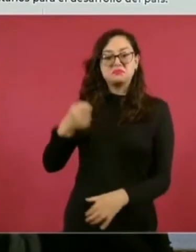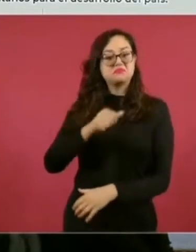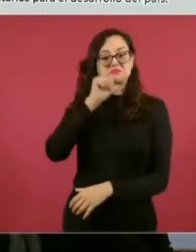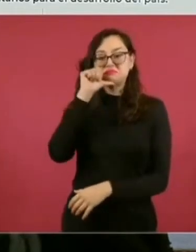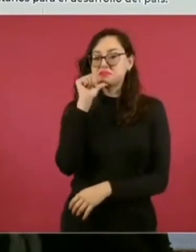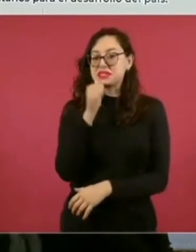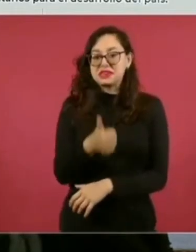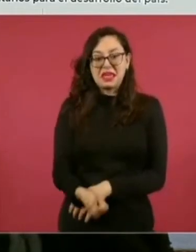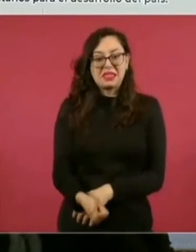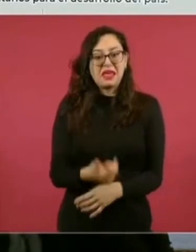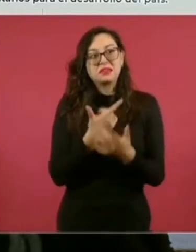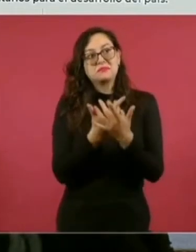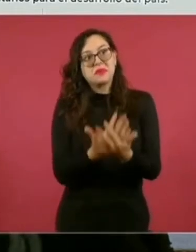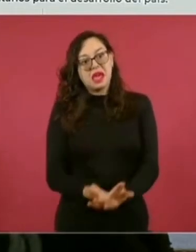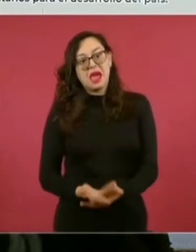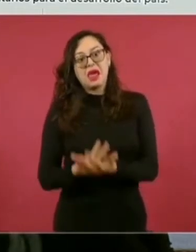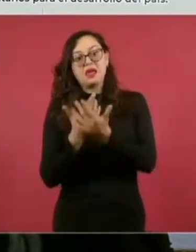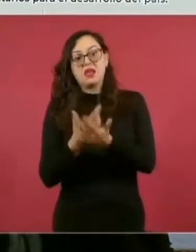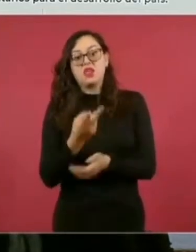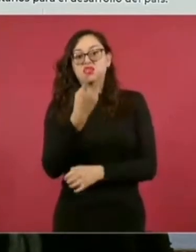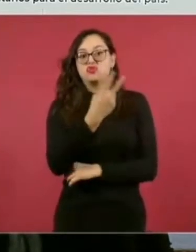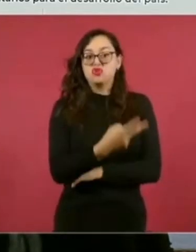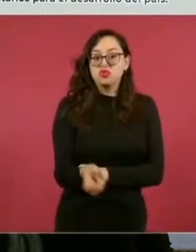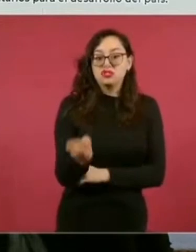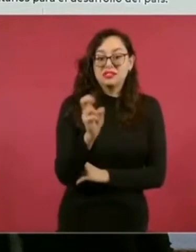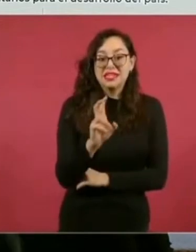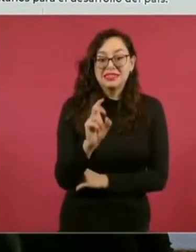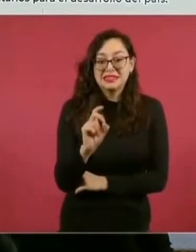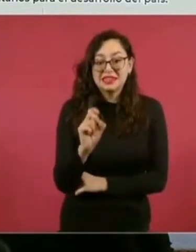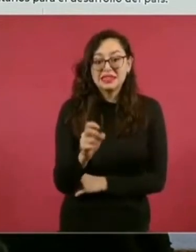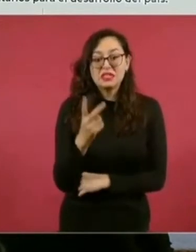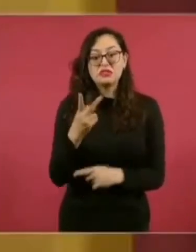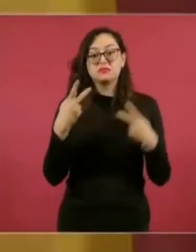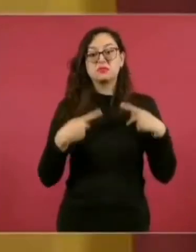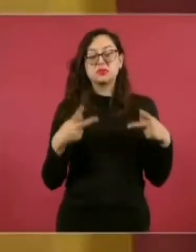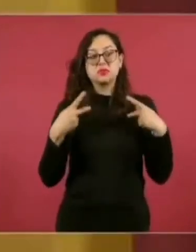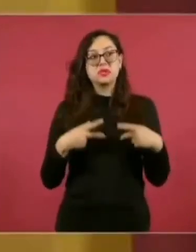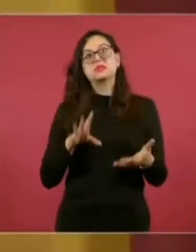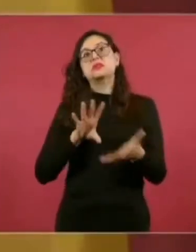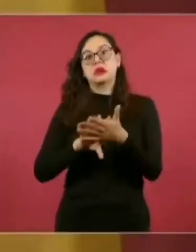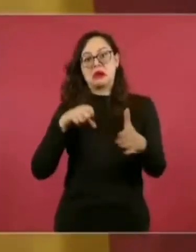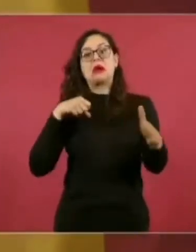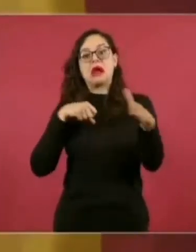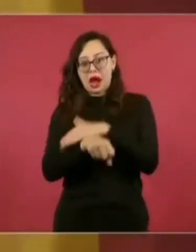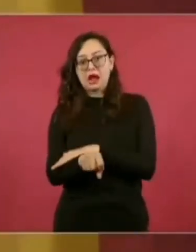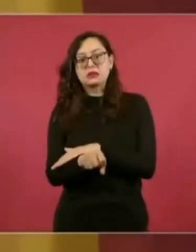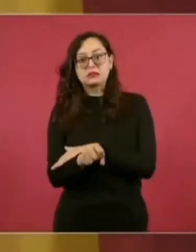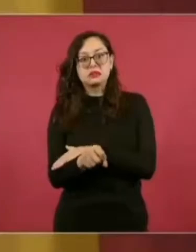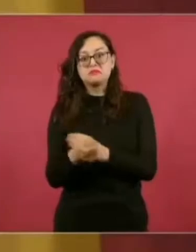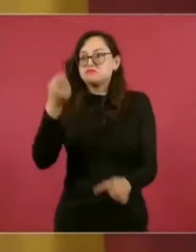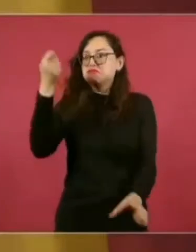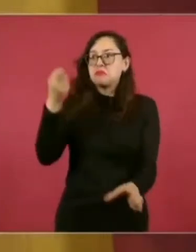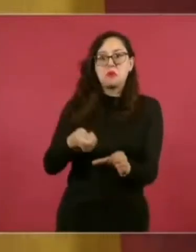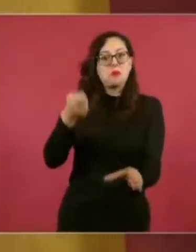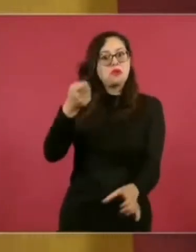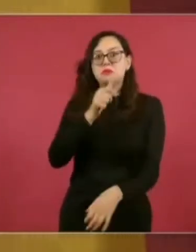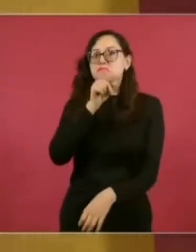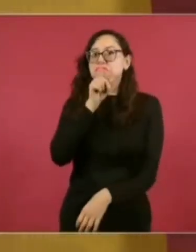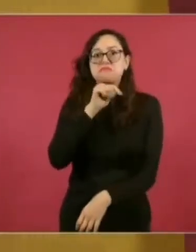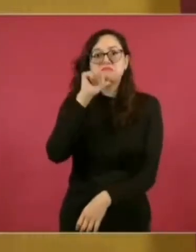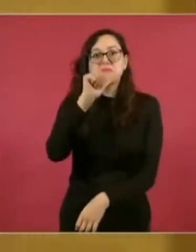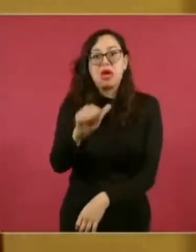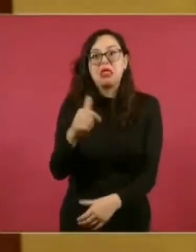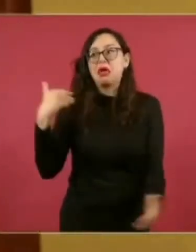sentenciadas. También 232, imagínense, 232 personas que tienen más de 20